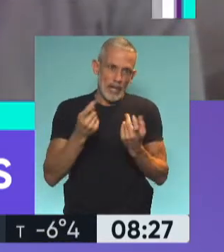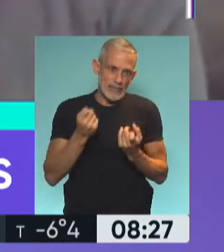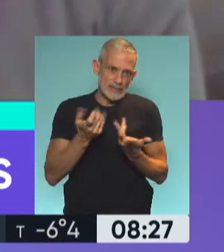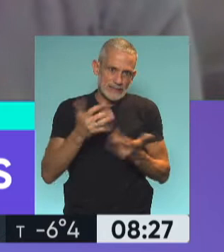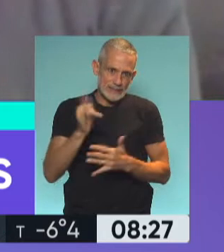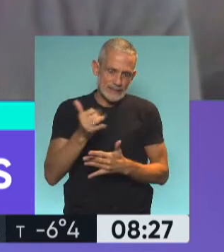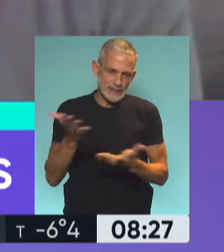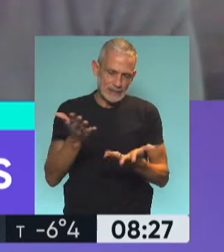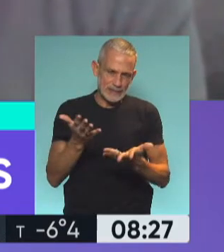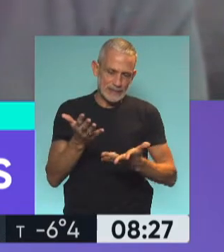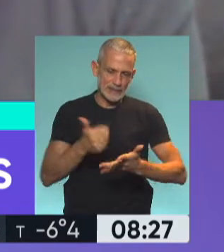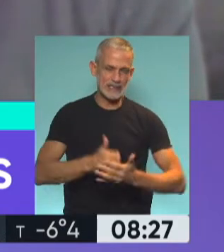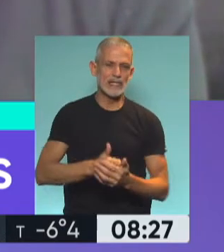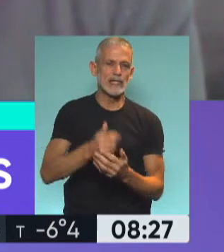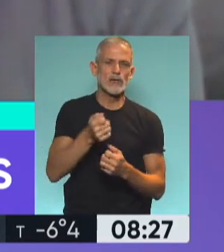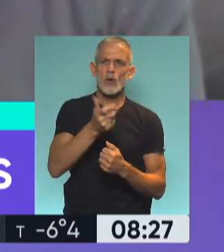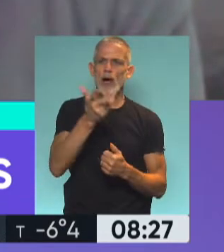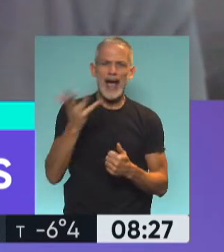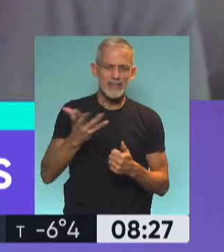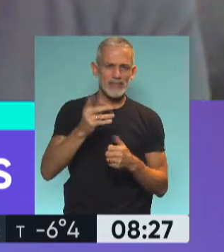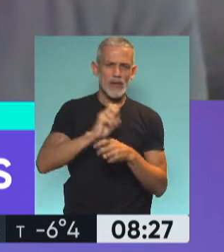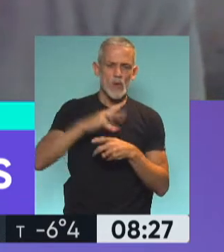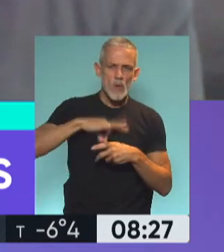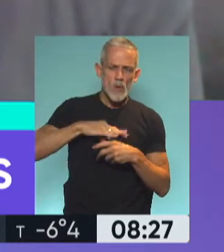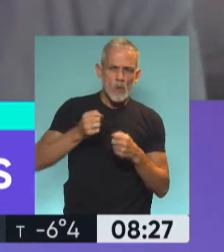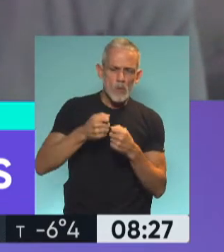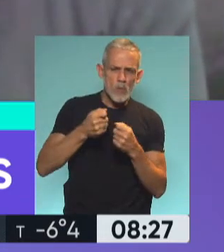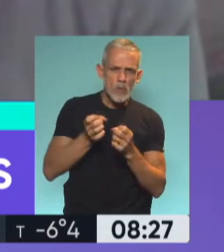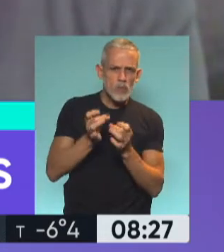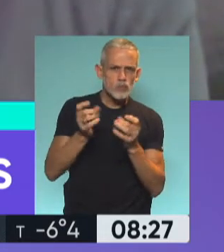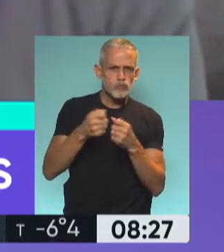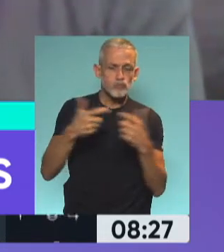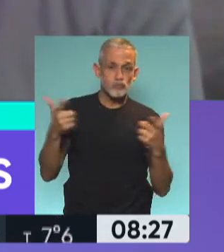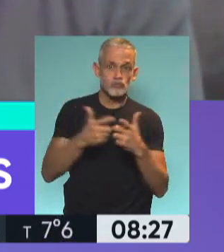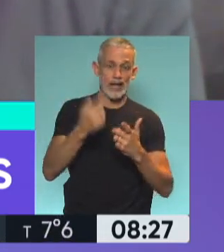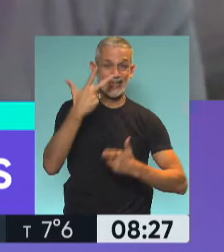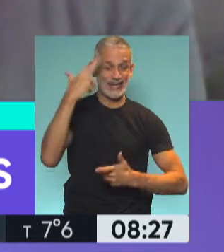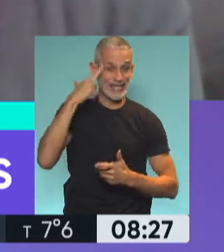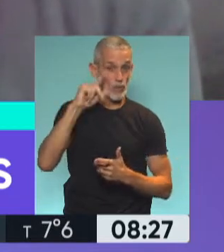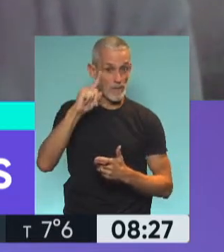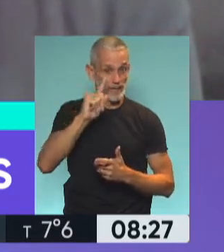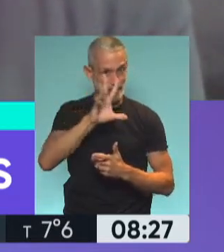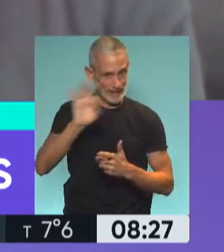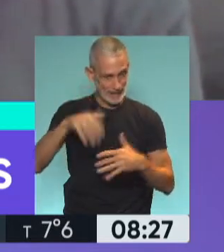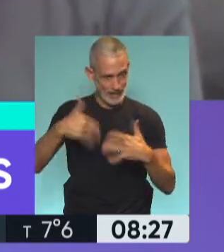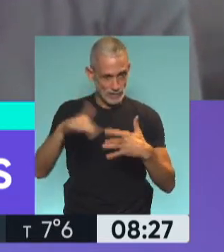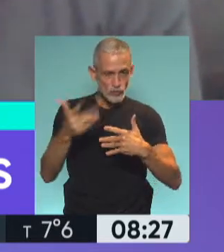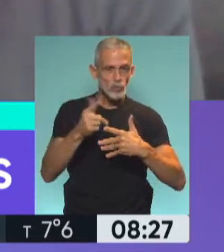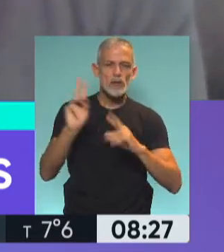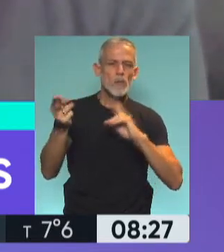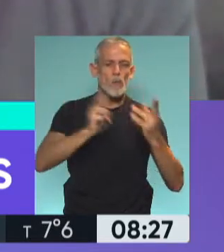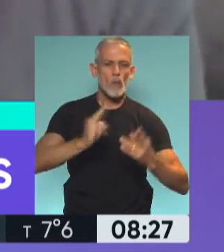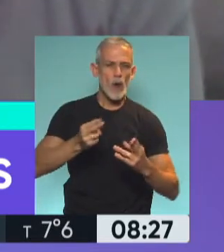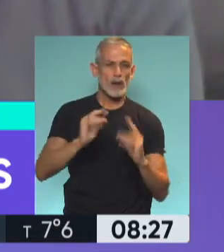¿no? Teniendo en cuenta que el número de contagios había subido hasta la cifra de 39.500 y la cantidad de